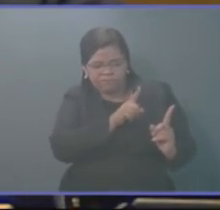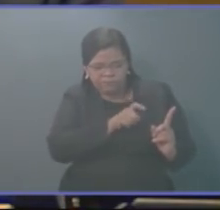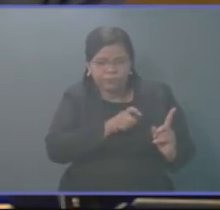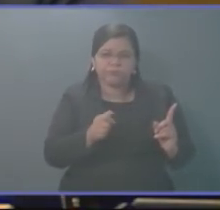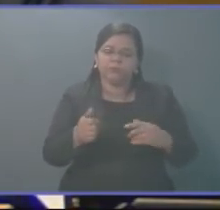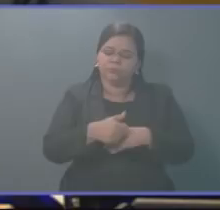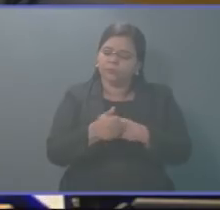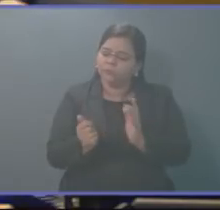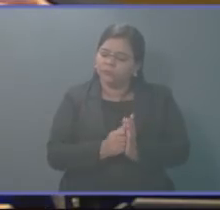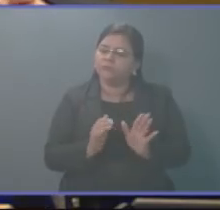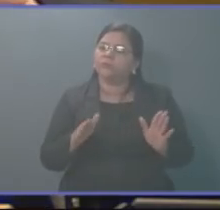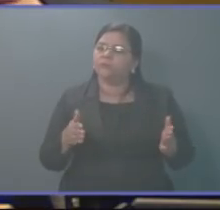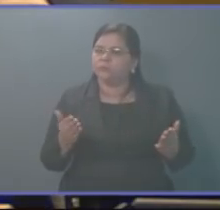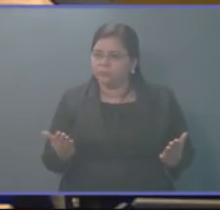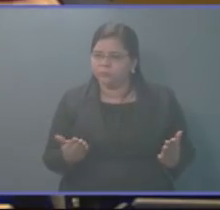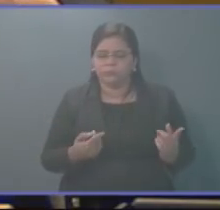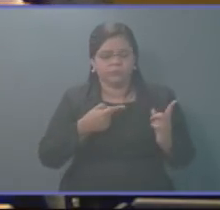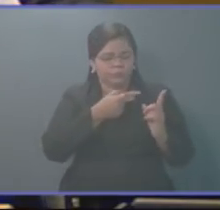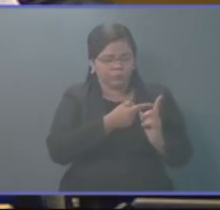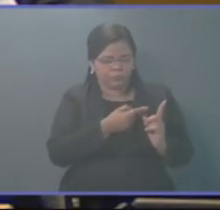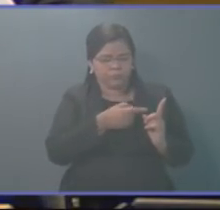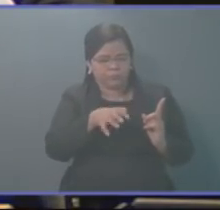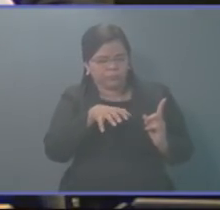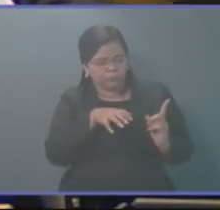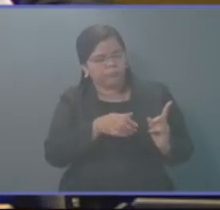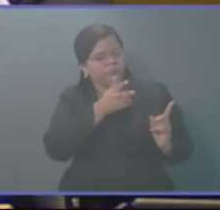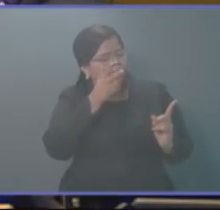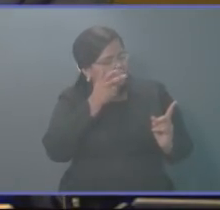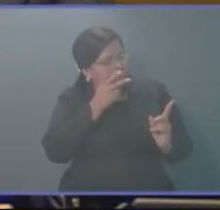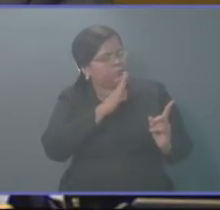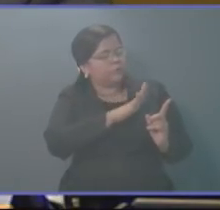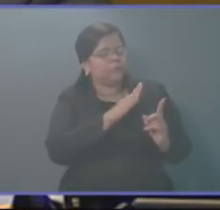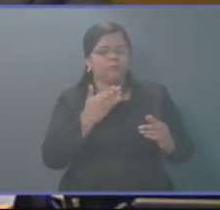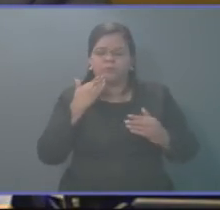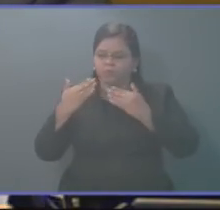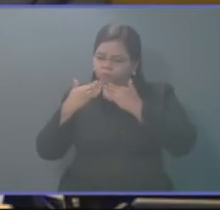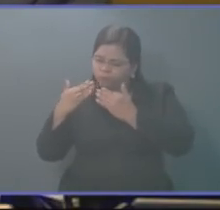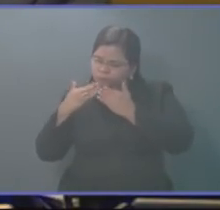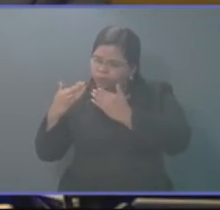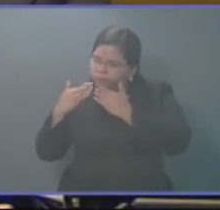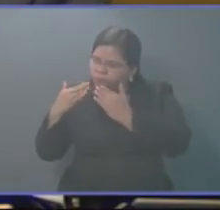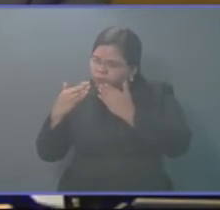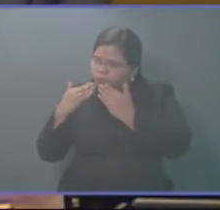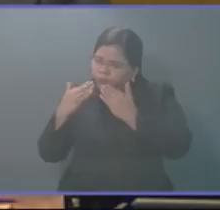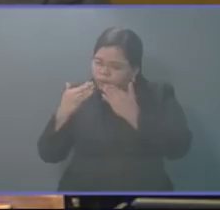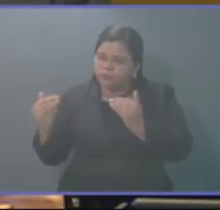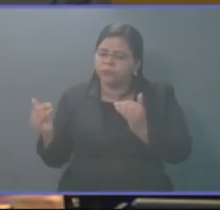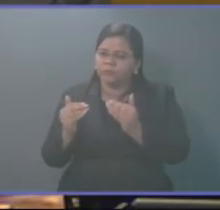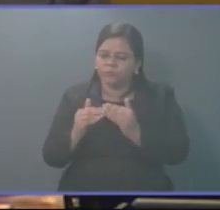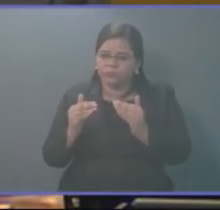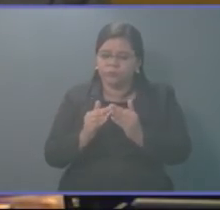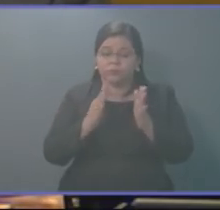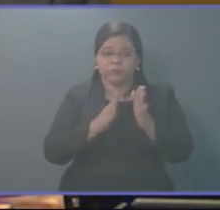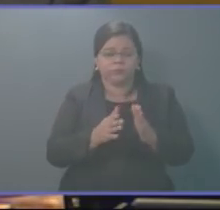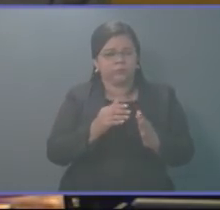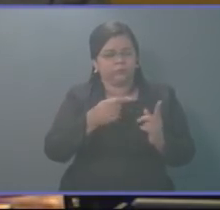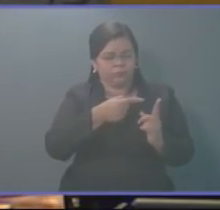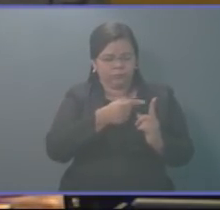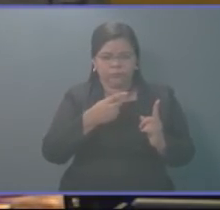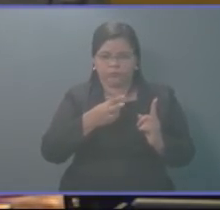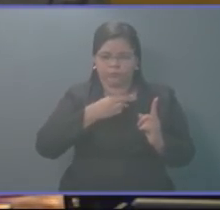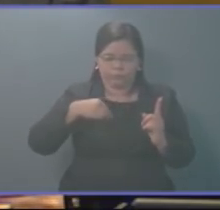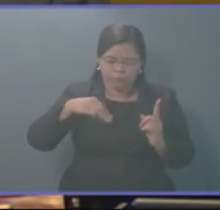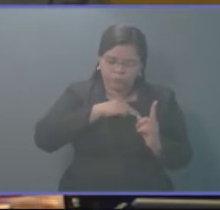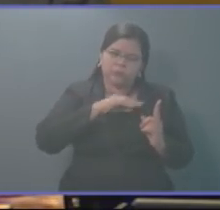Asamblea reciba las explicaciones de los ministros o encargados de despacho o la de los presidentes de instituciones oficiales